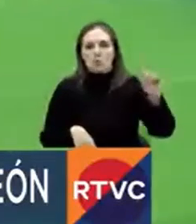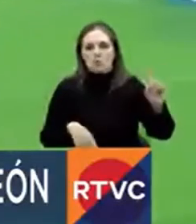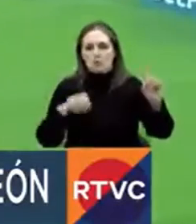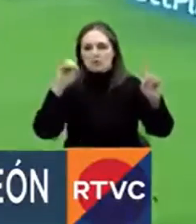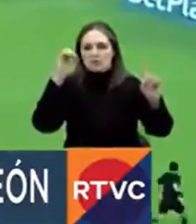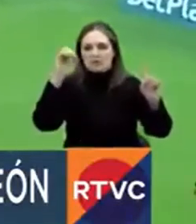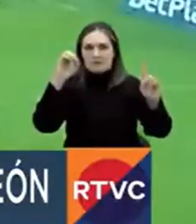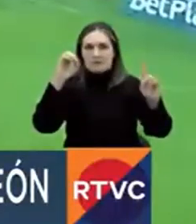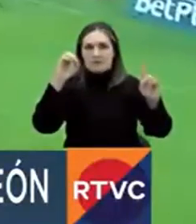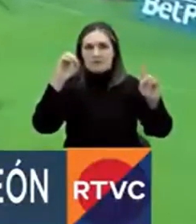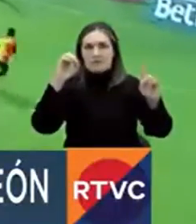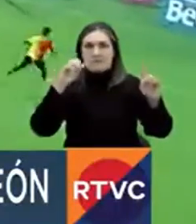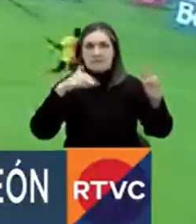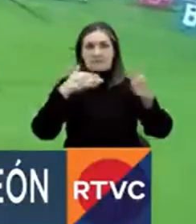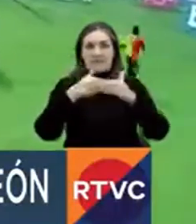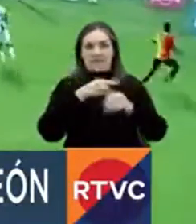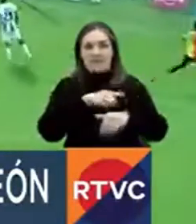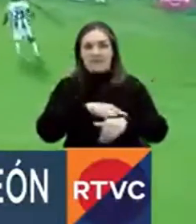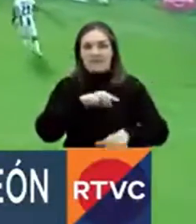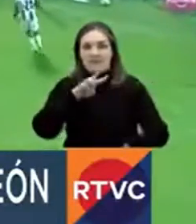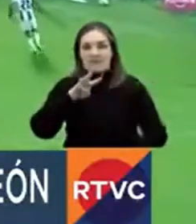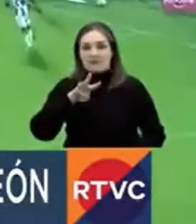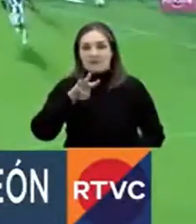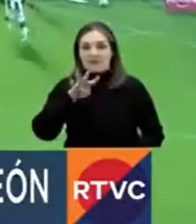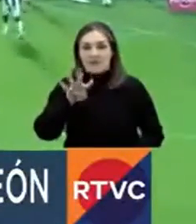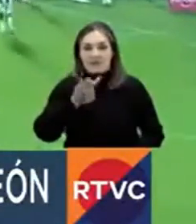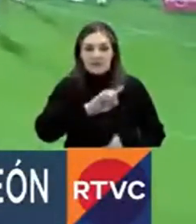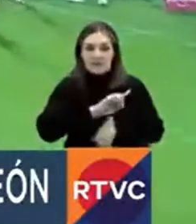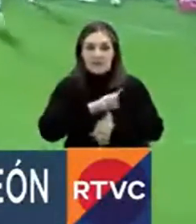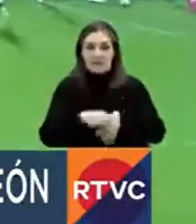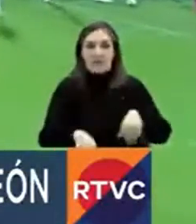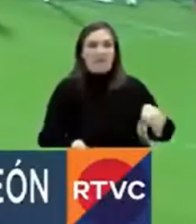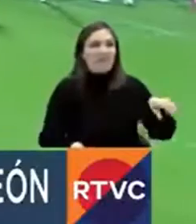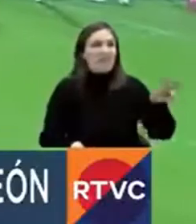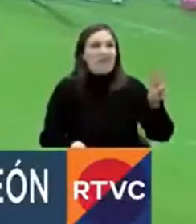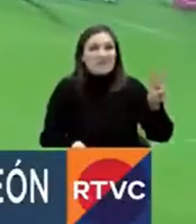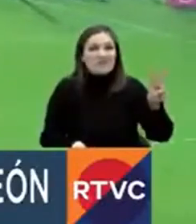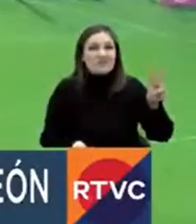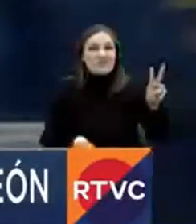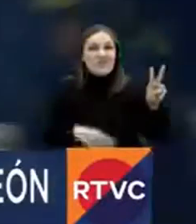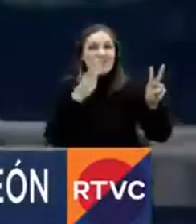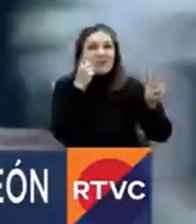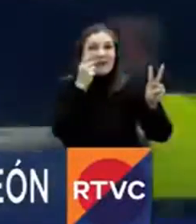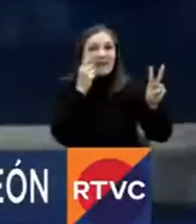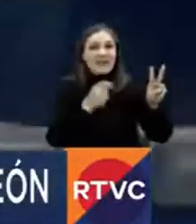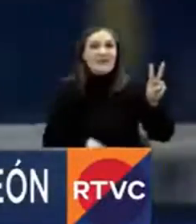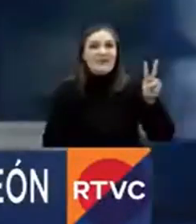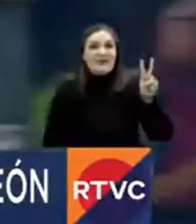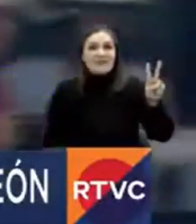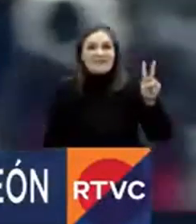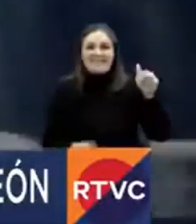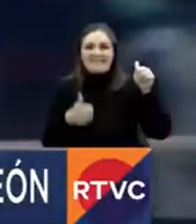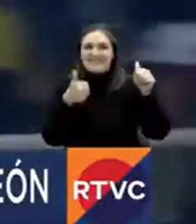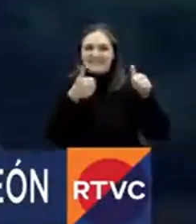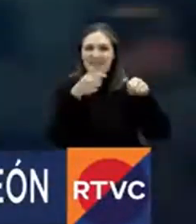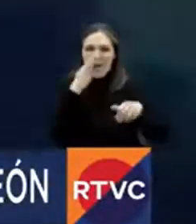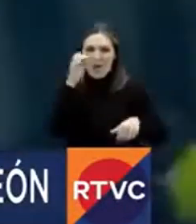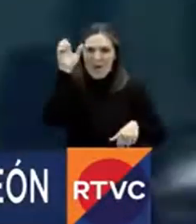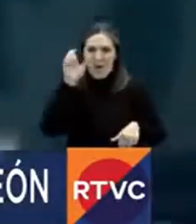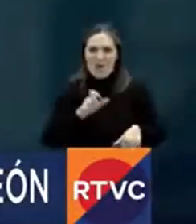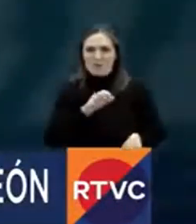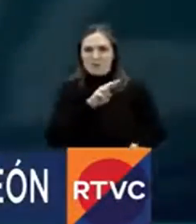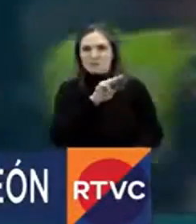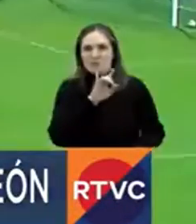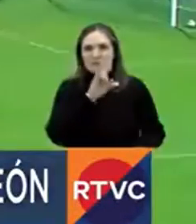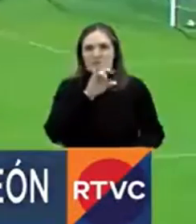atención, porque en el minuto 34 llegaría el segundo del Pereira, doblete. Nuevamente ahí estaba Zuluaga